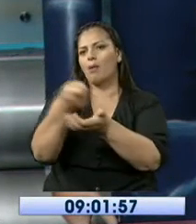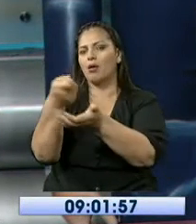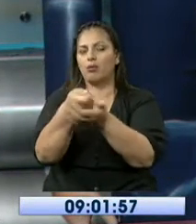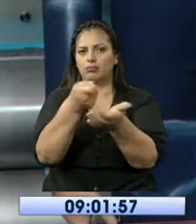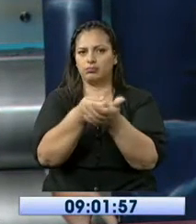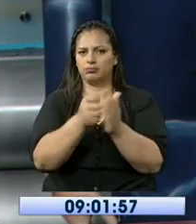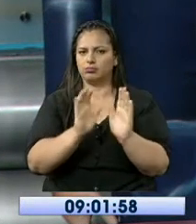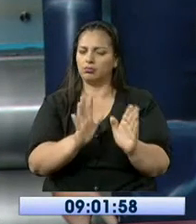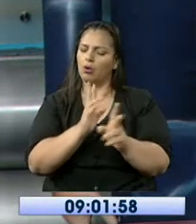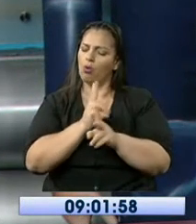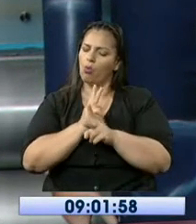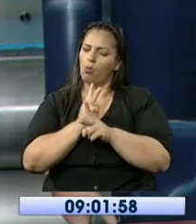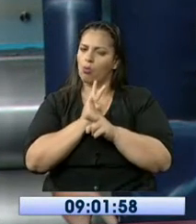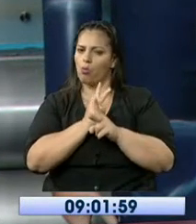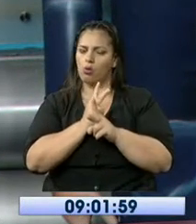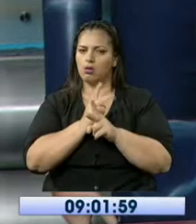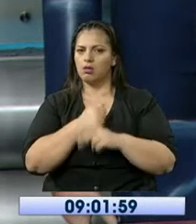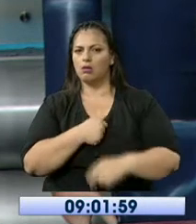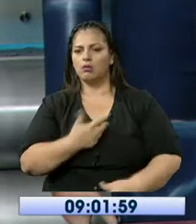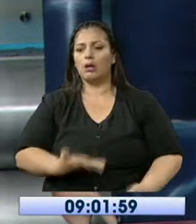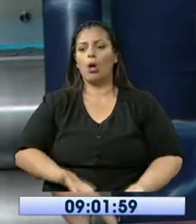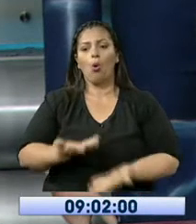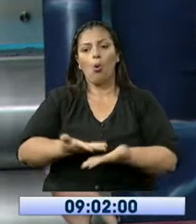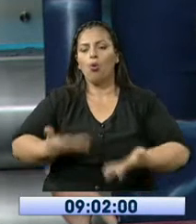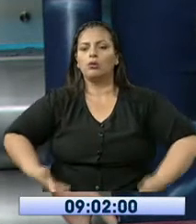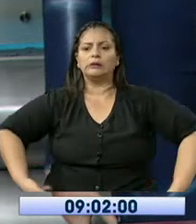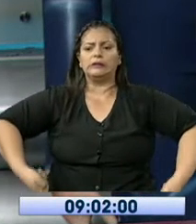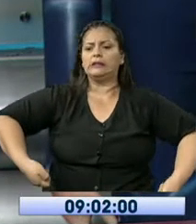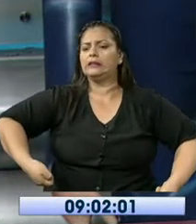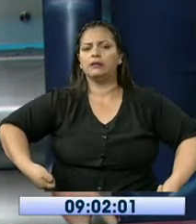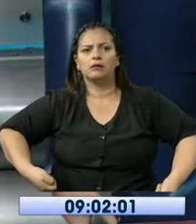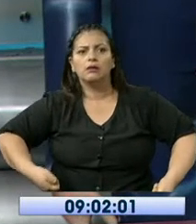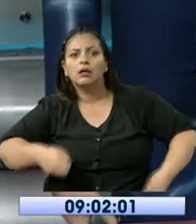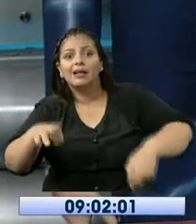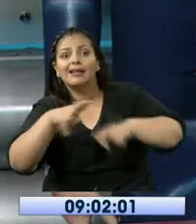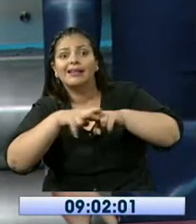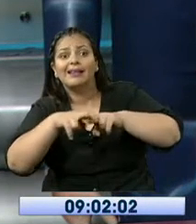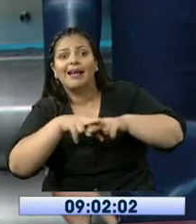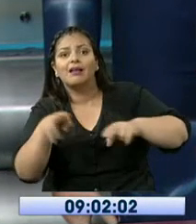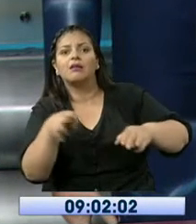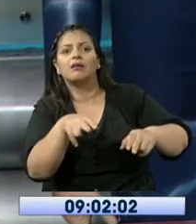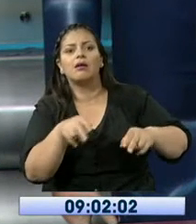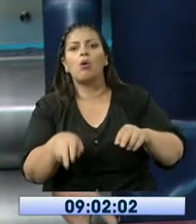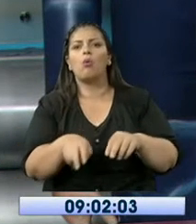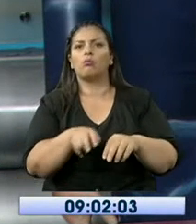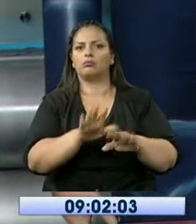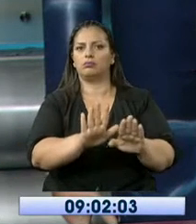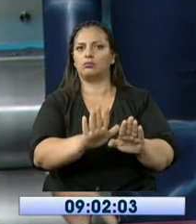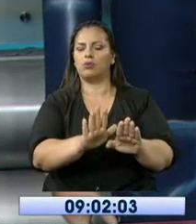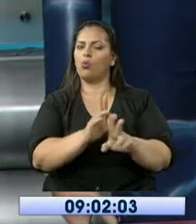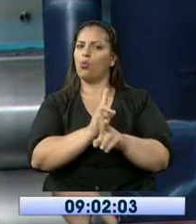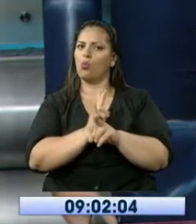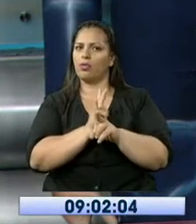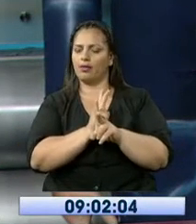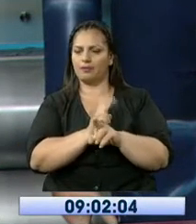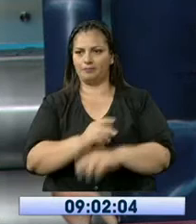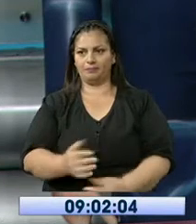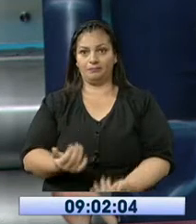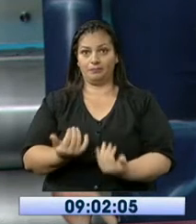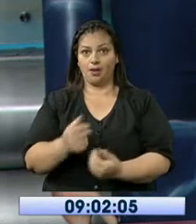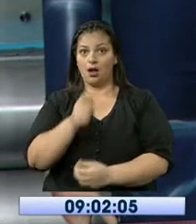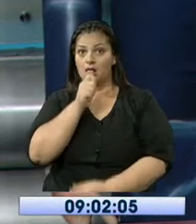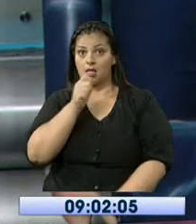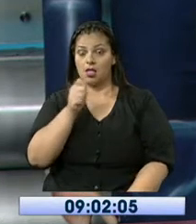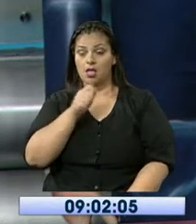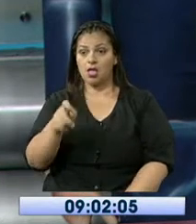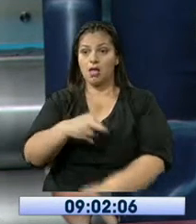propias precauciones para evitar ser víctimas de asaltos, sobre todo a la hora de abordar un taxi. En la siguiente nota periodística, un experto en